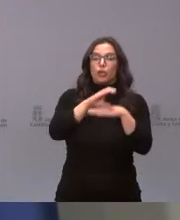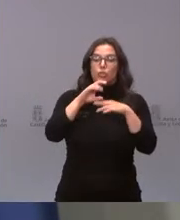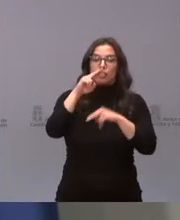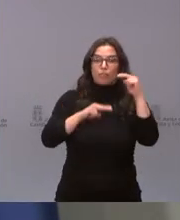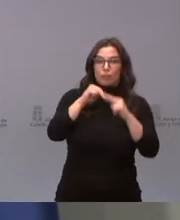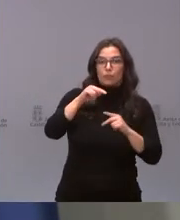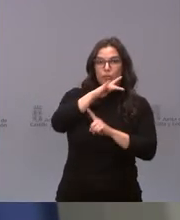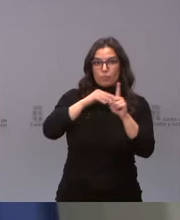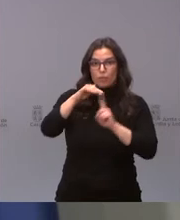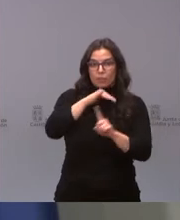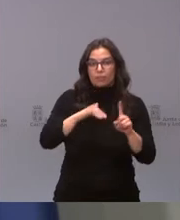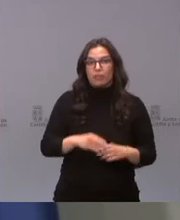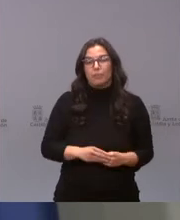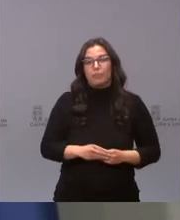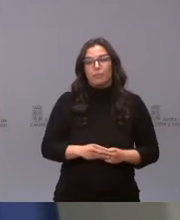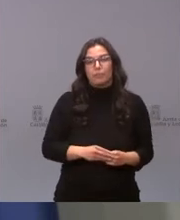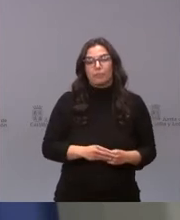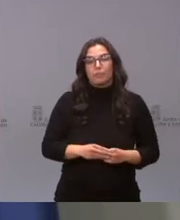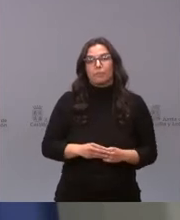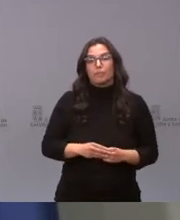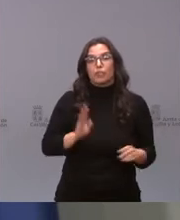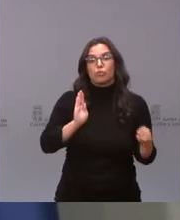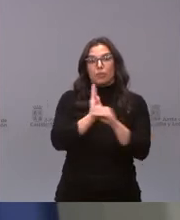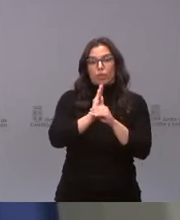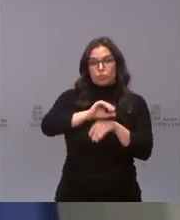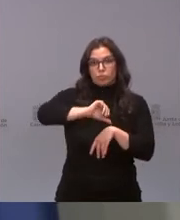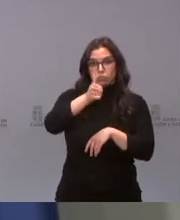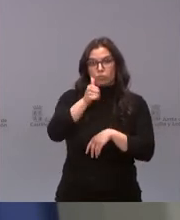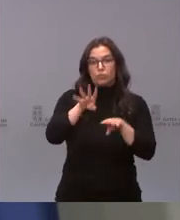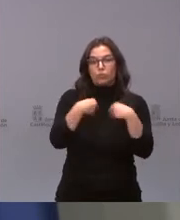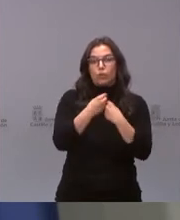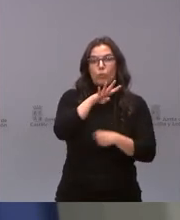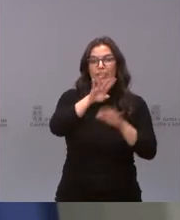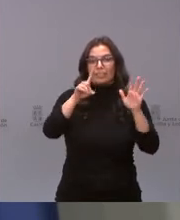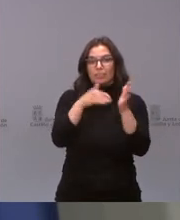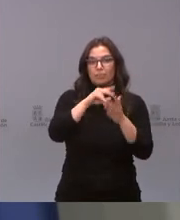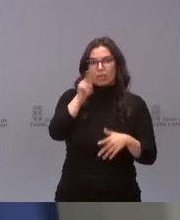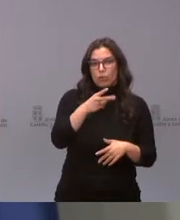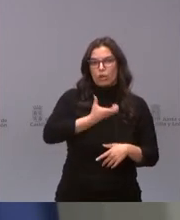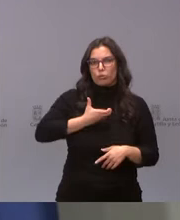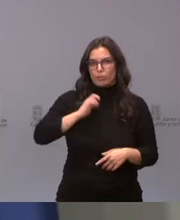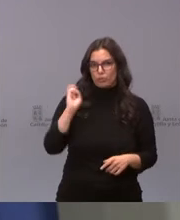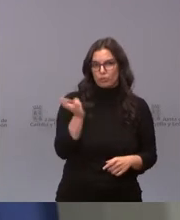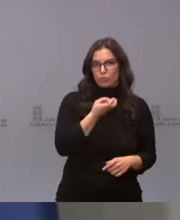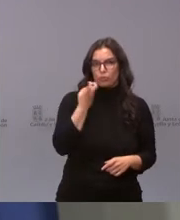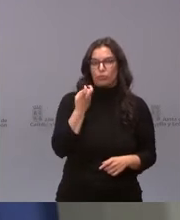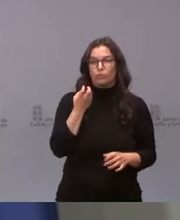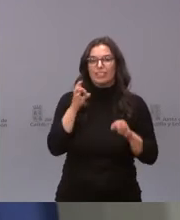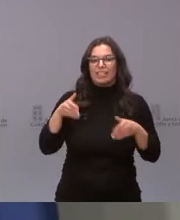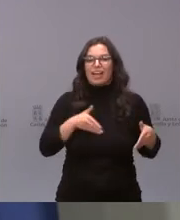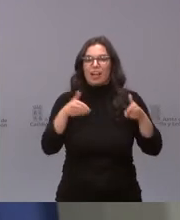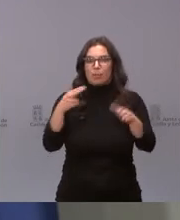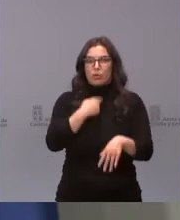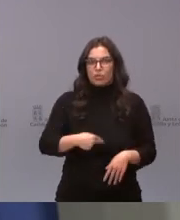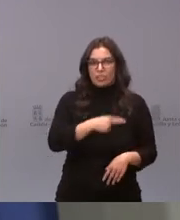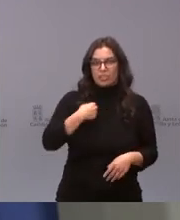Ambiente aprueba subvenciones por 46.000 euros a varios ayuntamientos del Camino de Santiago y